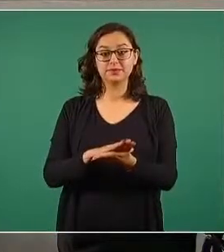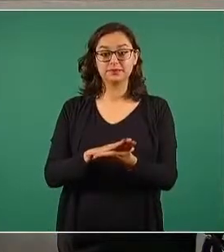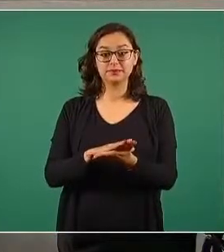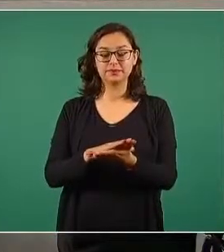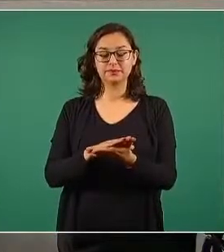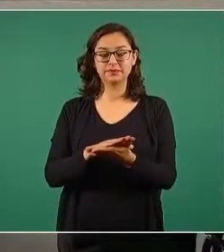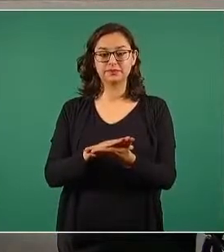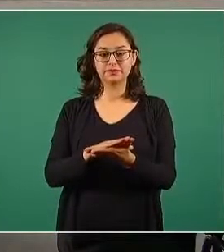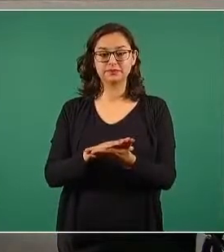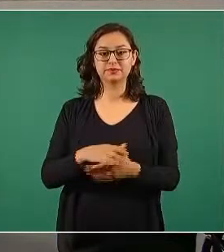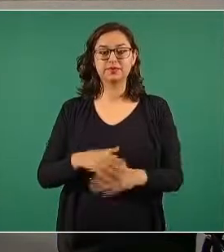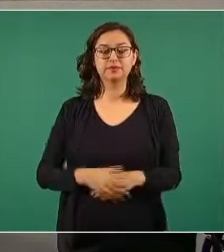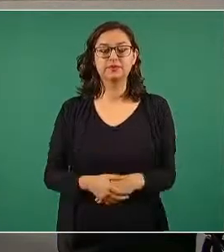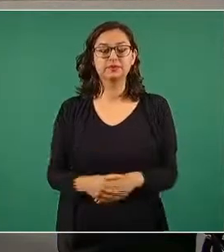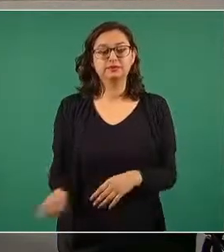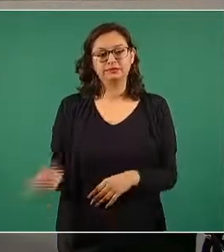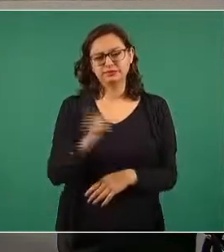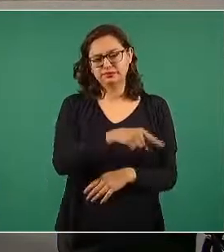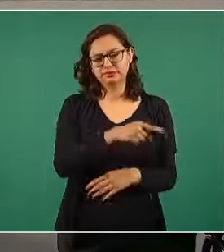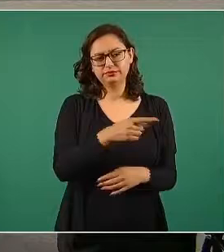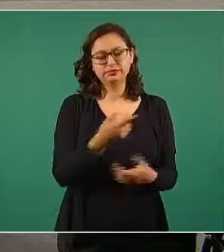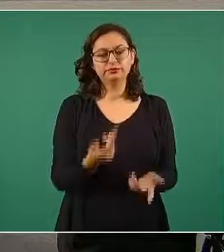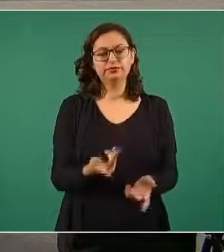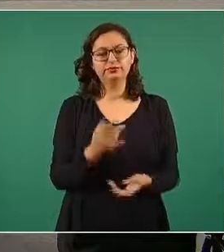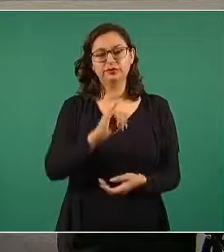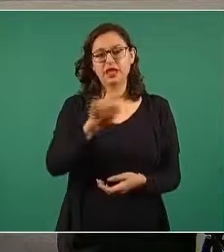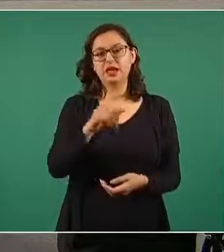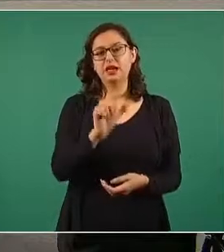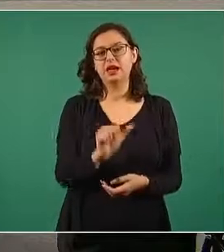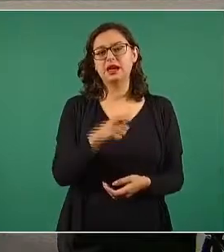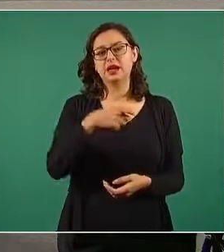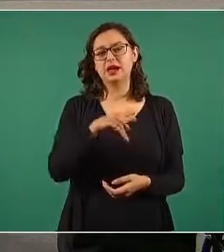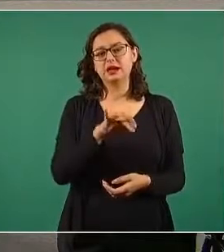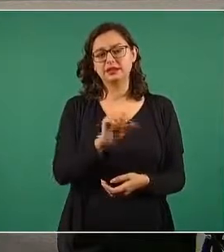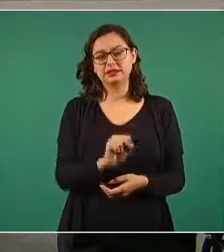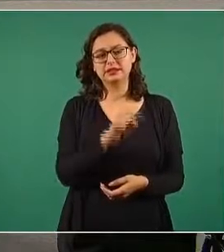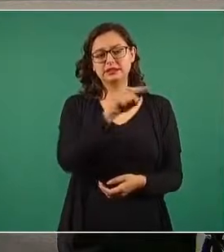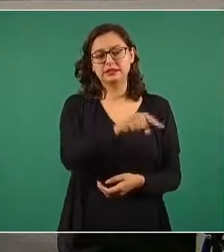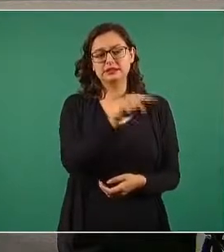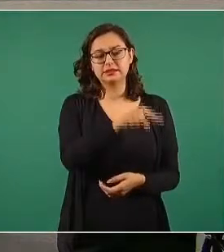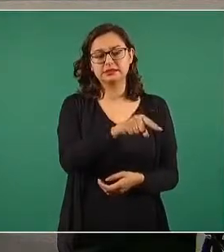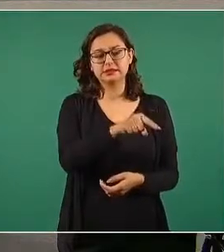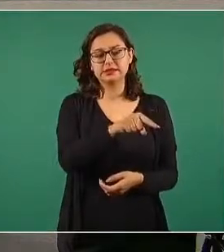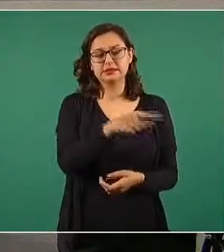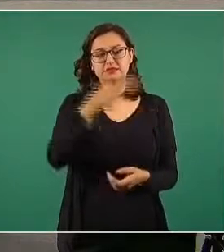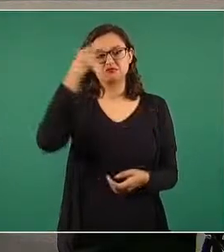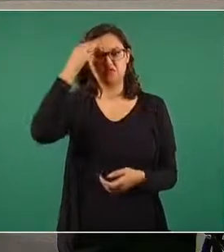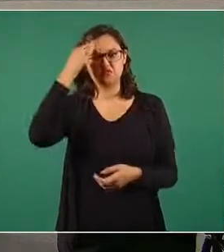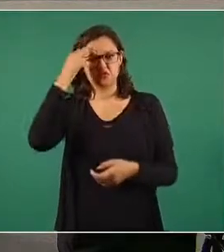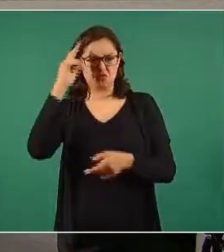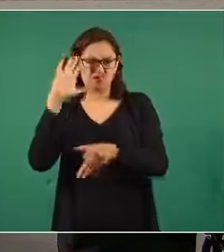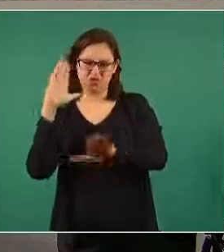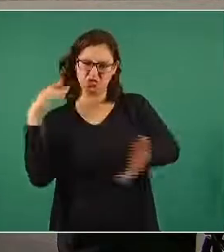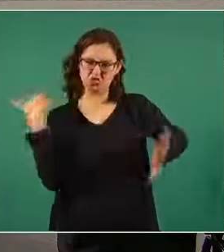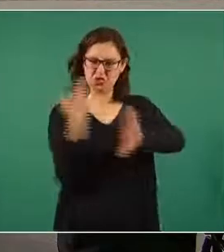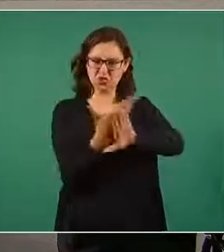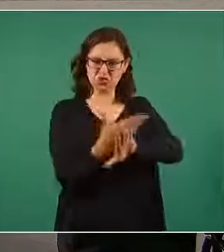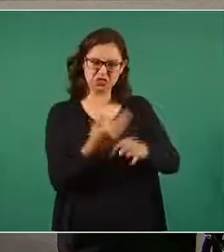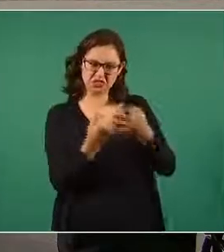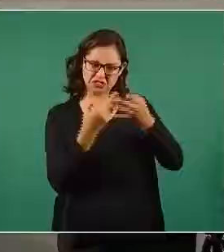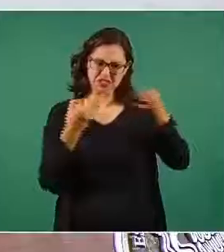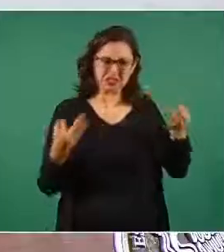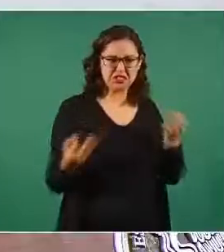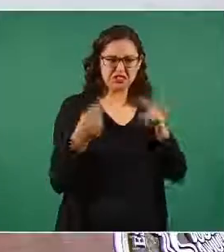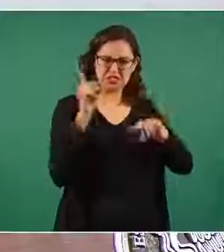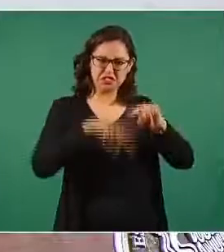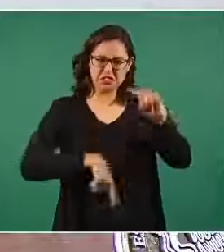Los yaquis en la guerra que les declaró Porfirio Díaz para quitarle las